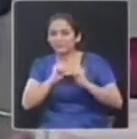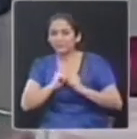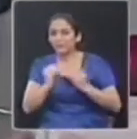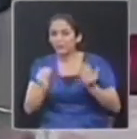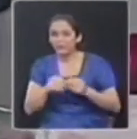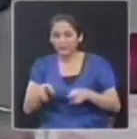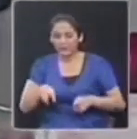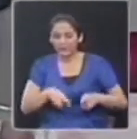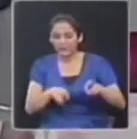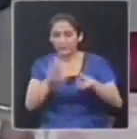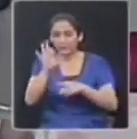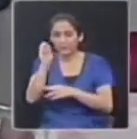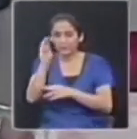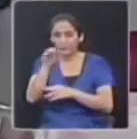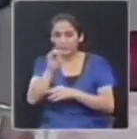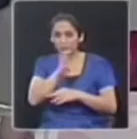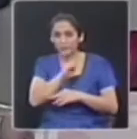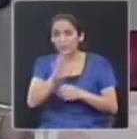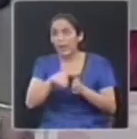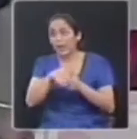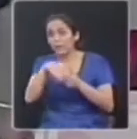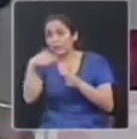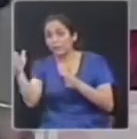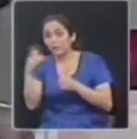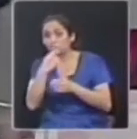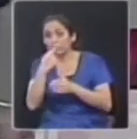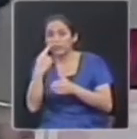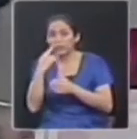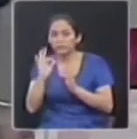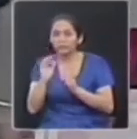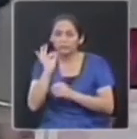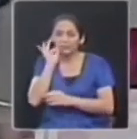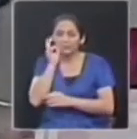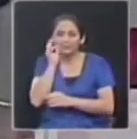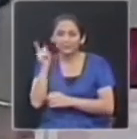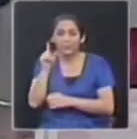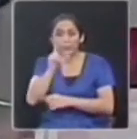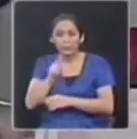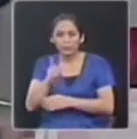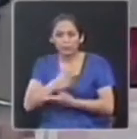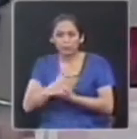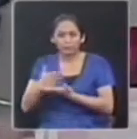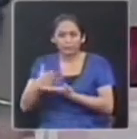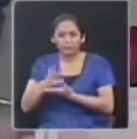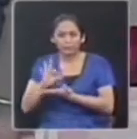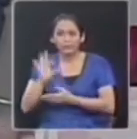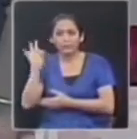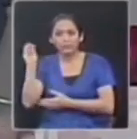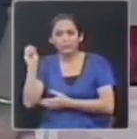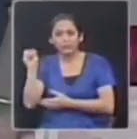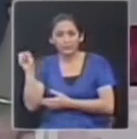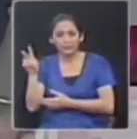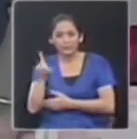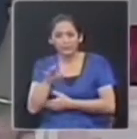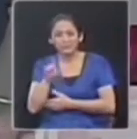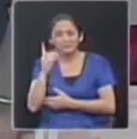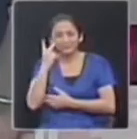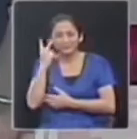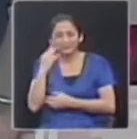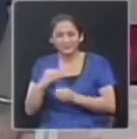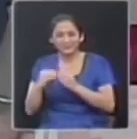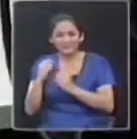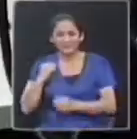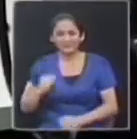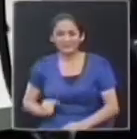al río Tomebamba con agradable ambiente y también con la atención de destacados chefs. Se trata de Fondue Garden, los invitamos a conocerlo a